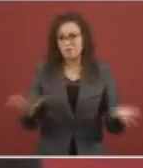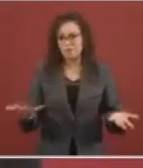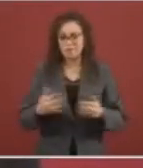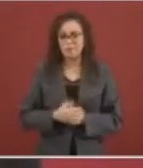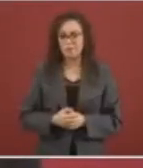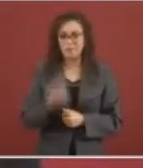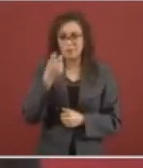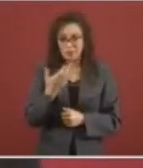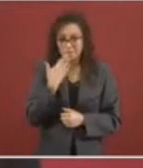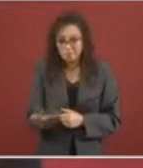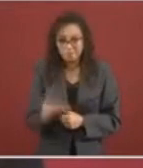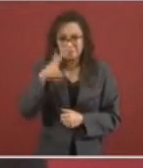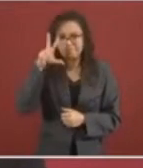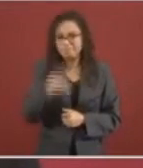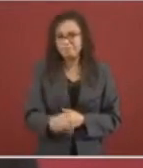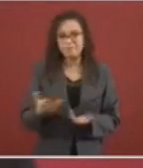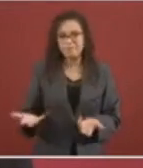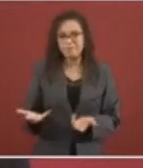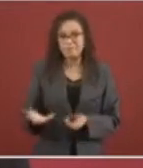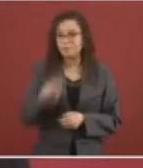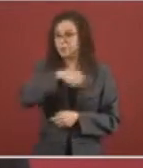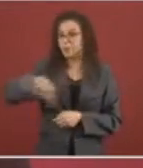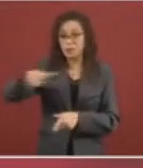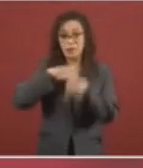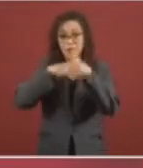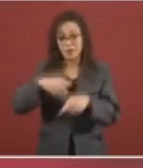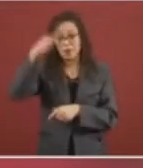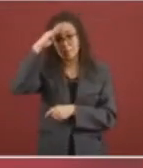estar pensando en más de lo mismo.